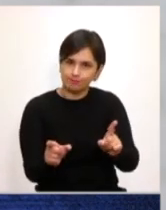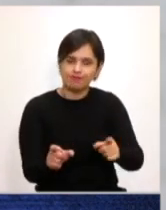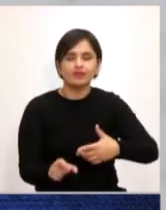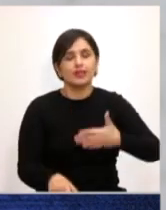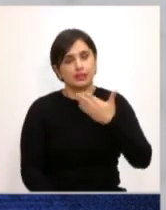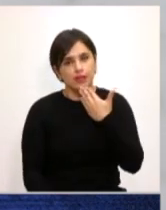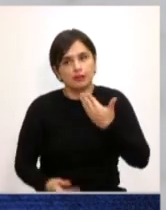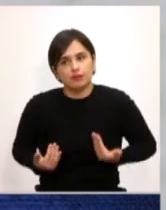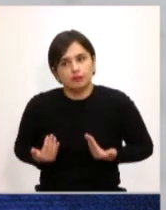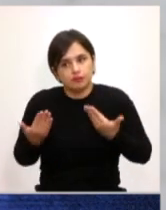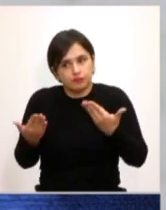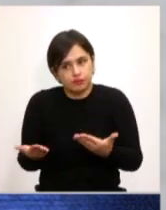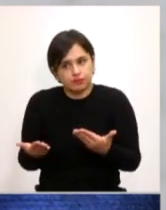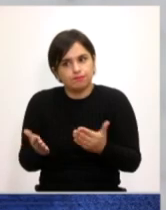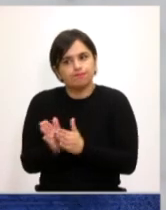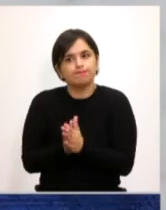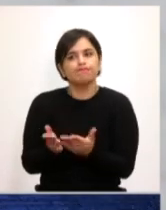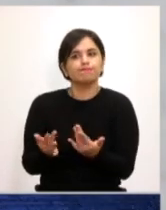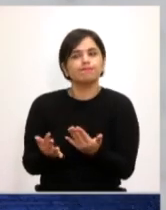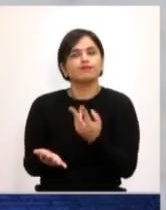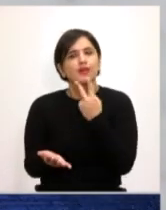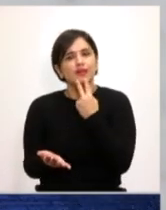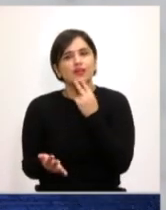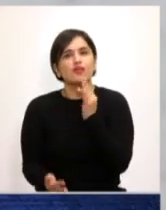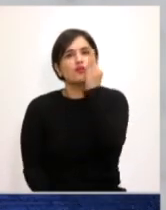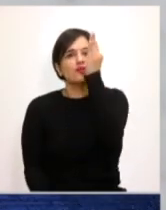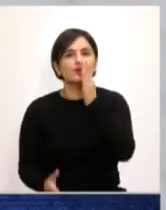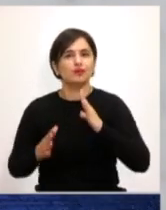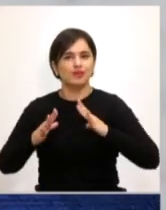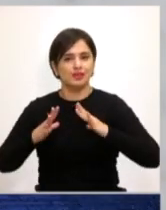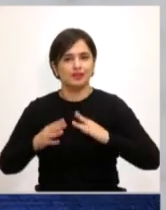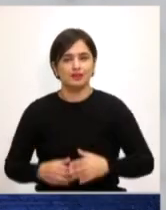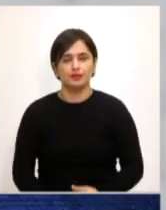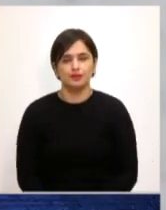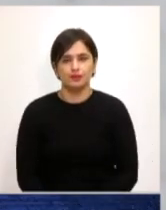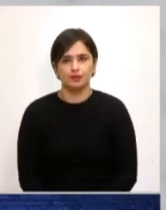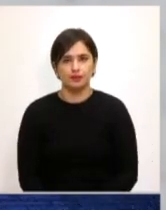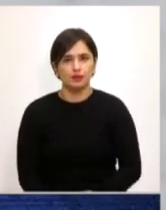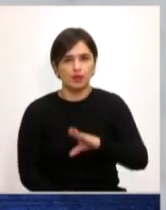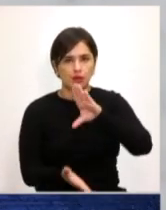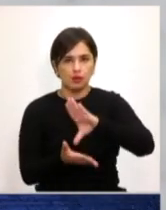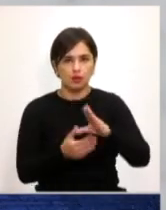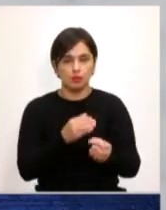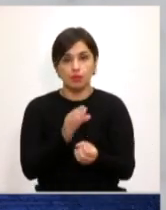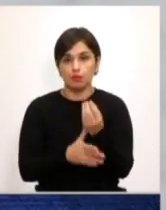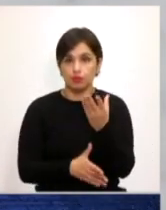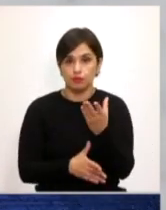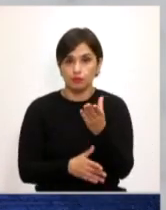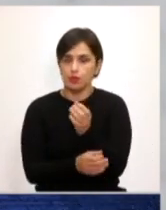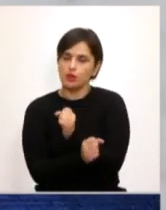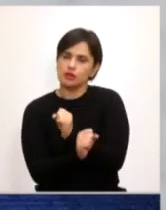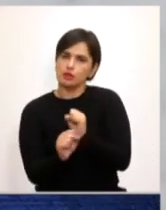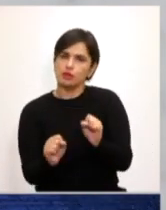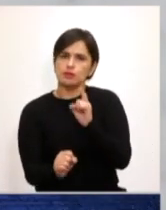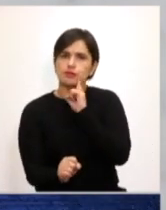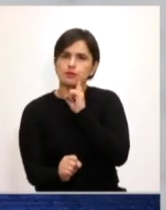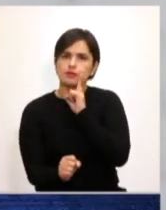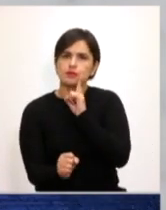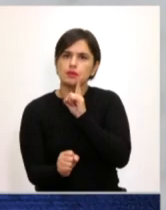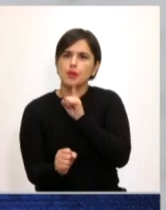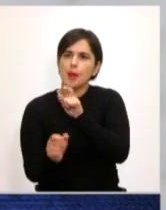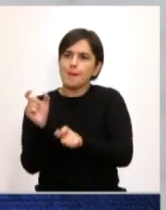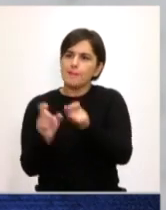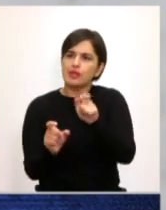también brindarles las expectativas de una vida y un futuro feliz. Un país moderno no puede tener a millones de